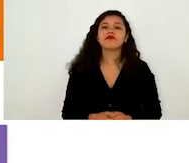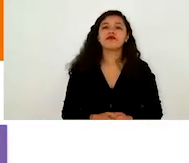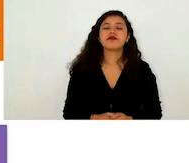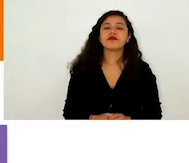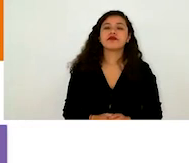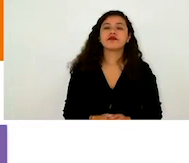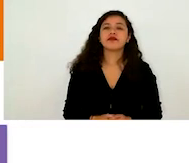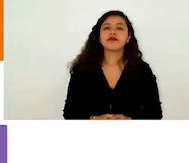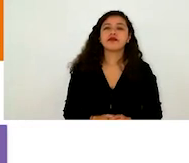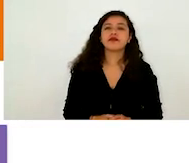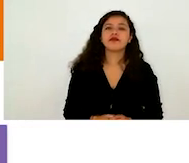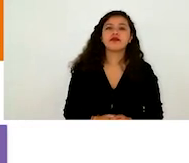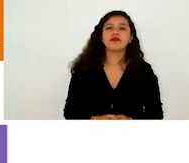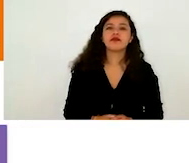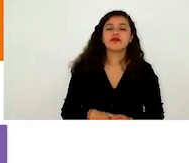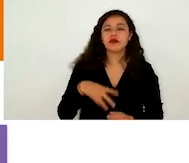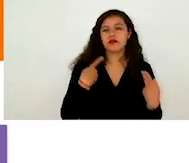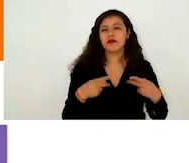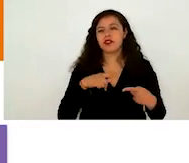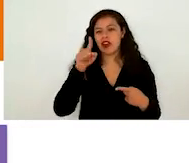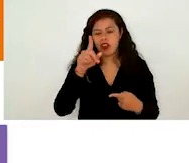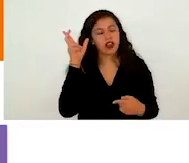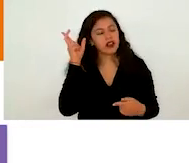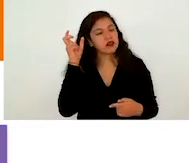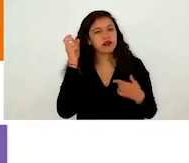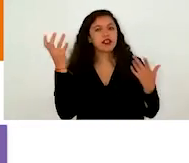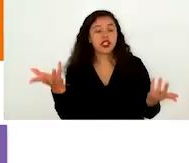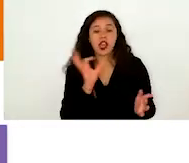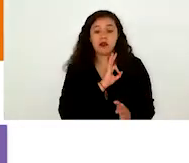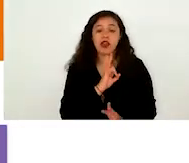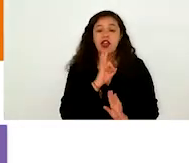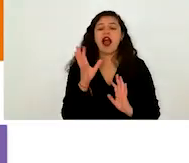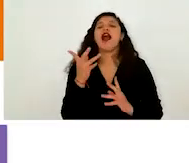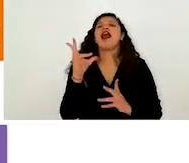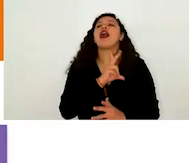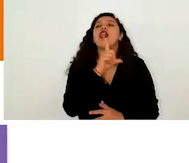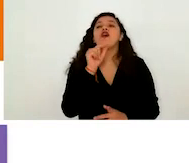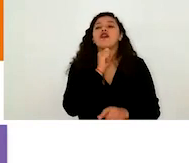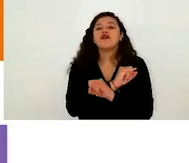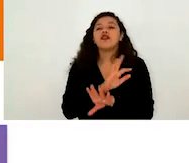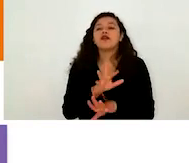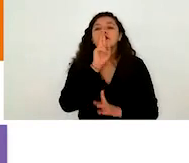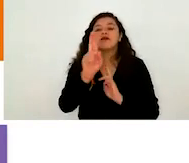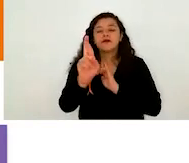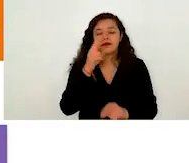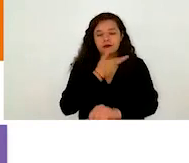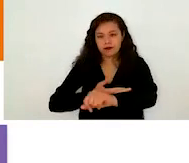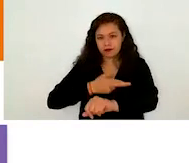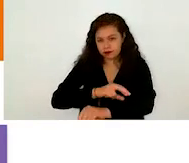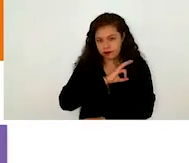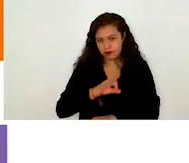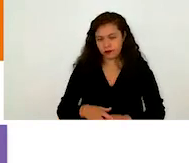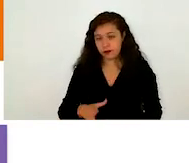escuchen escuchen el argumento del otro y cuando el otro termine generen la información de soluciones estamos de